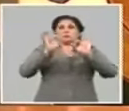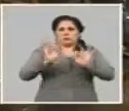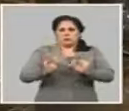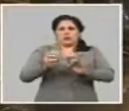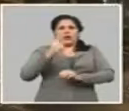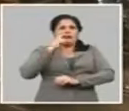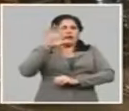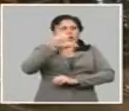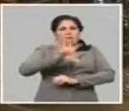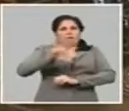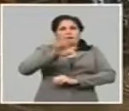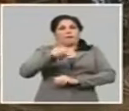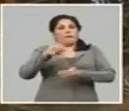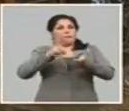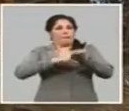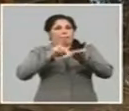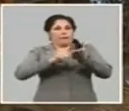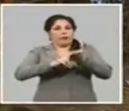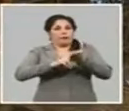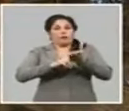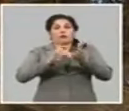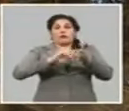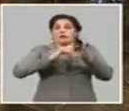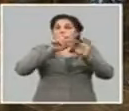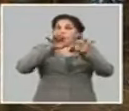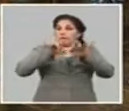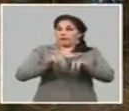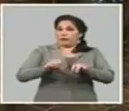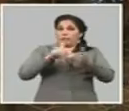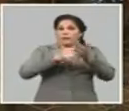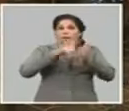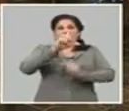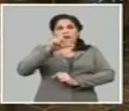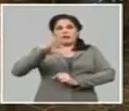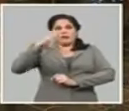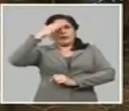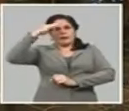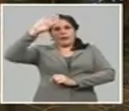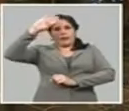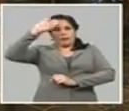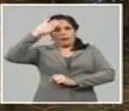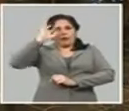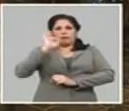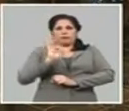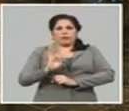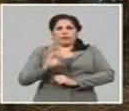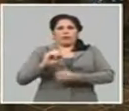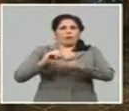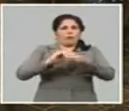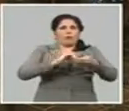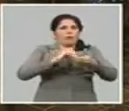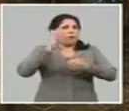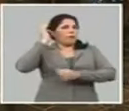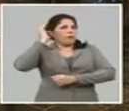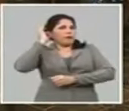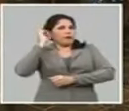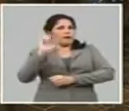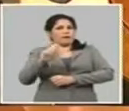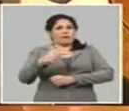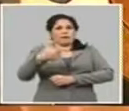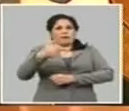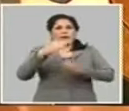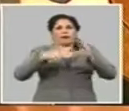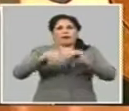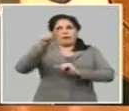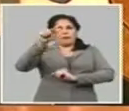imágenes miembros del buró político y el secretariado del comité central del partido la compañera inés maría chapman viceprimera ministra